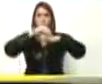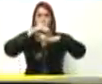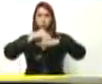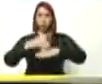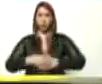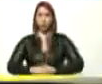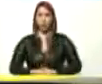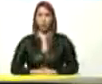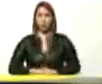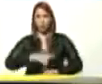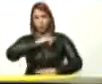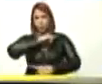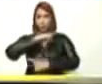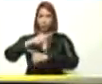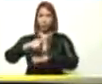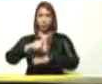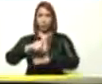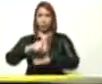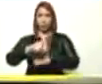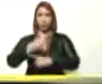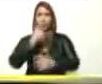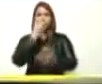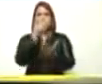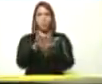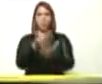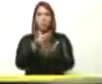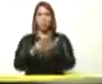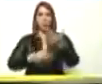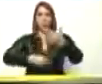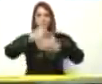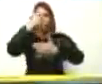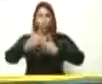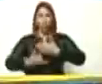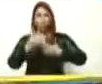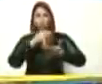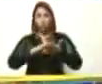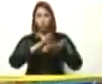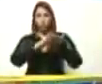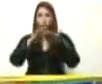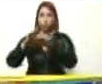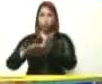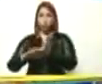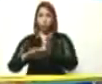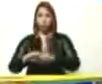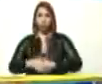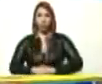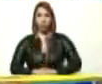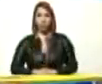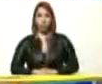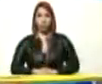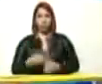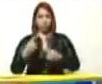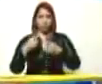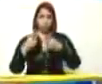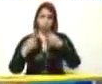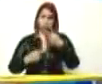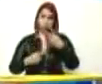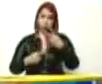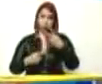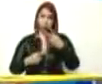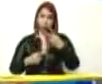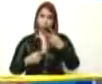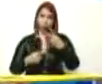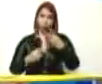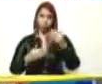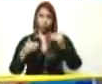denuncias propuestas proyectos soluciones y mil cosas sobre